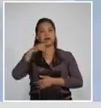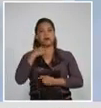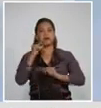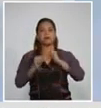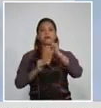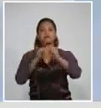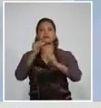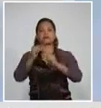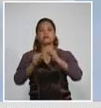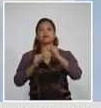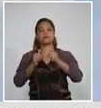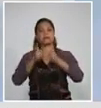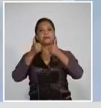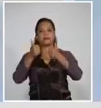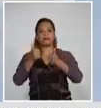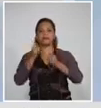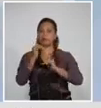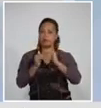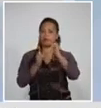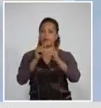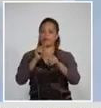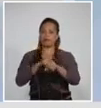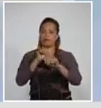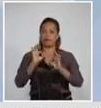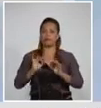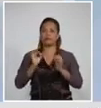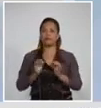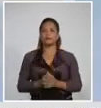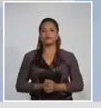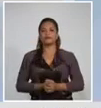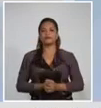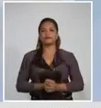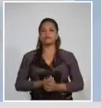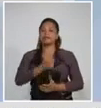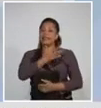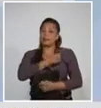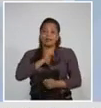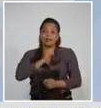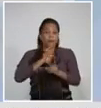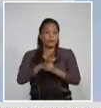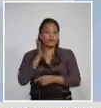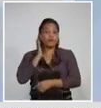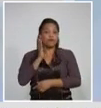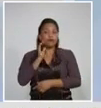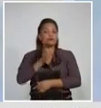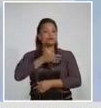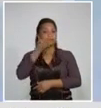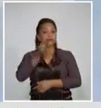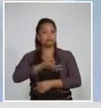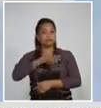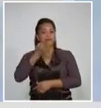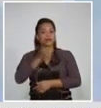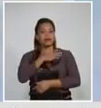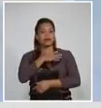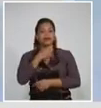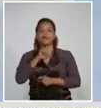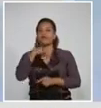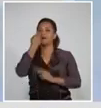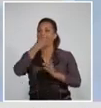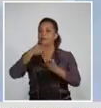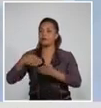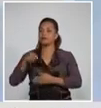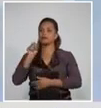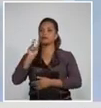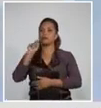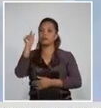están recuperados en estos momentos. Lamentamos al inicio de la conferencia el fallecimiento de 2